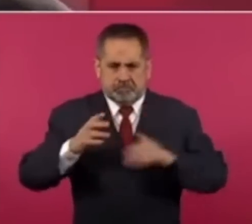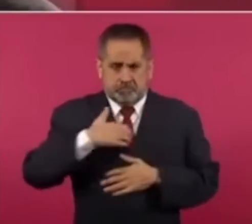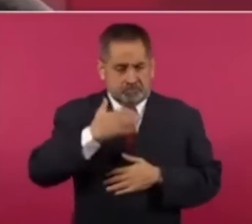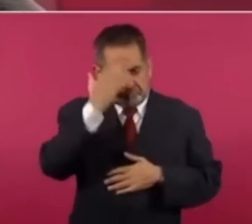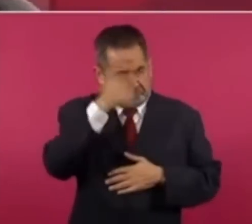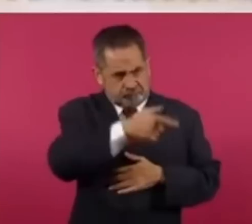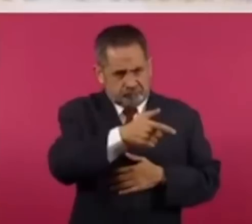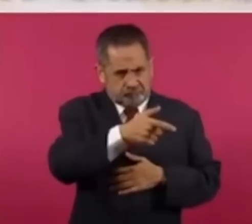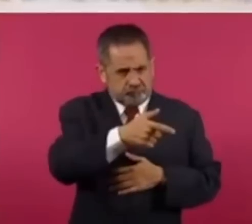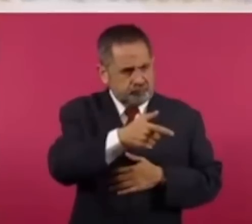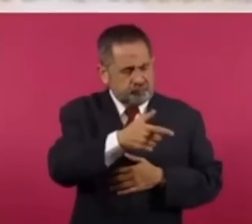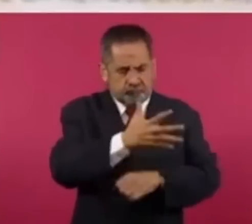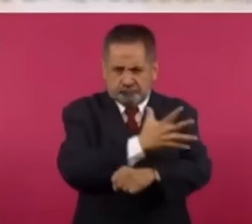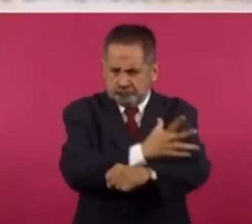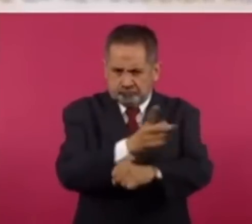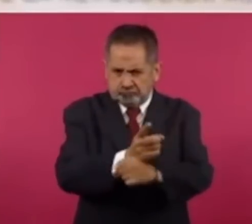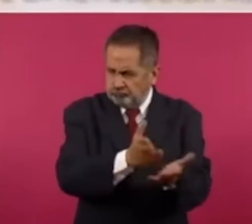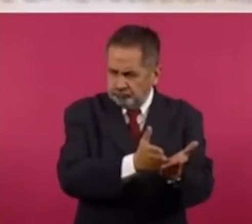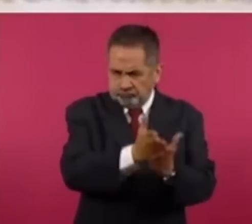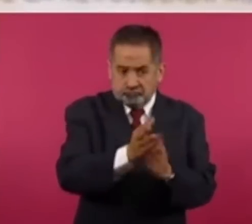considero un hombre íntegro.